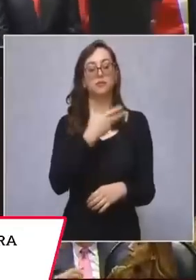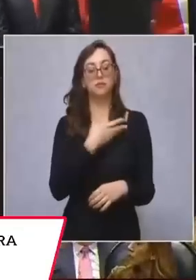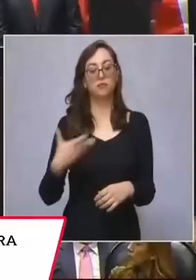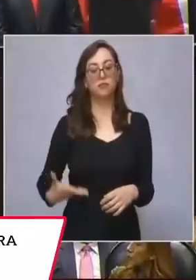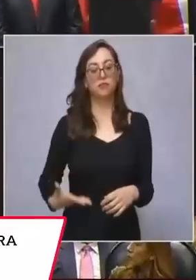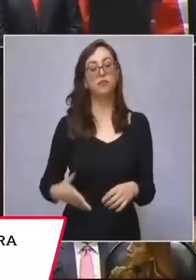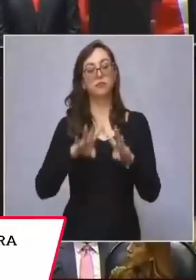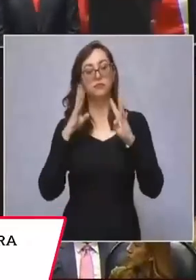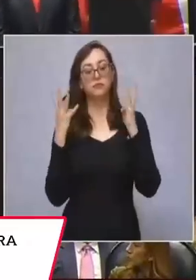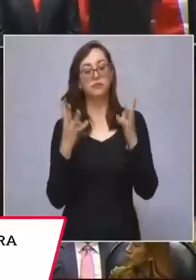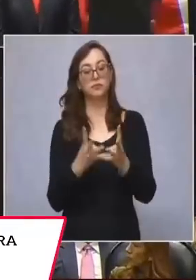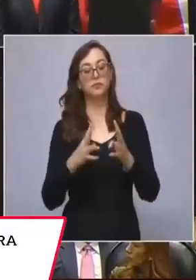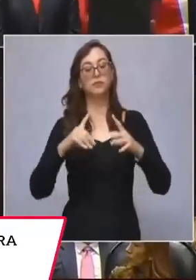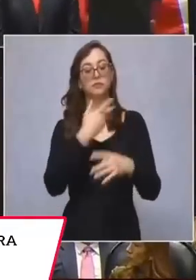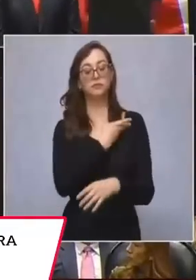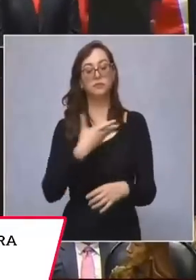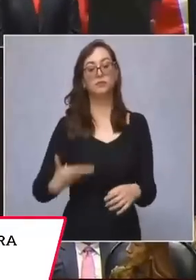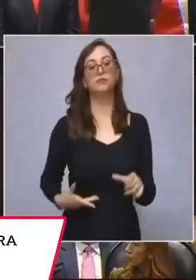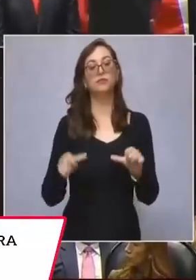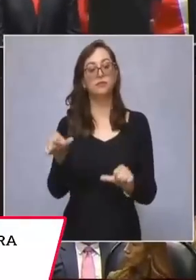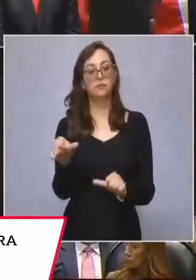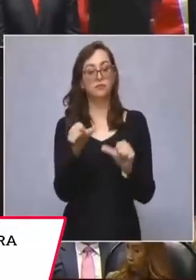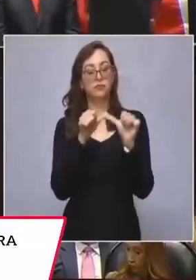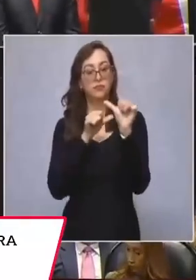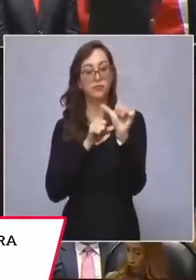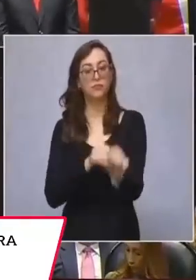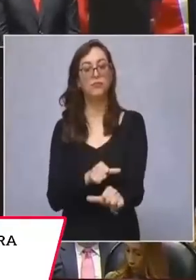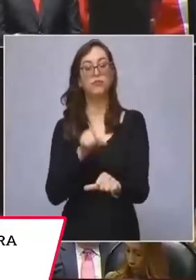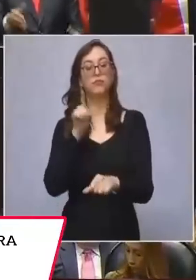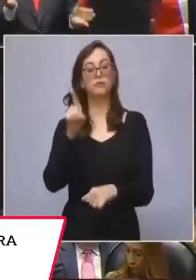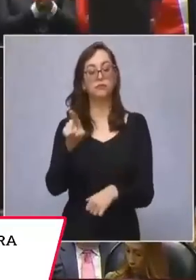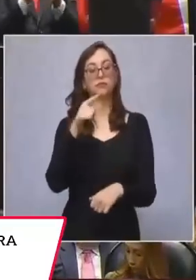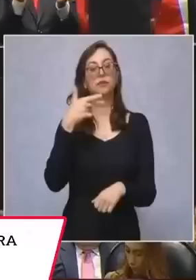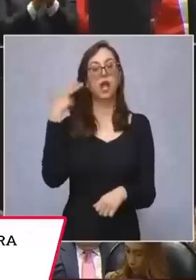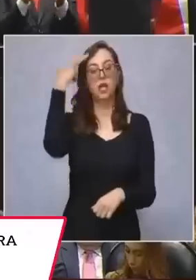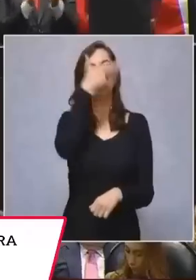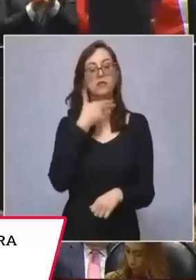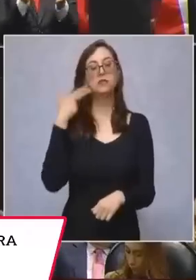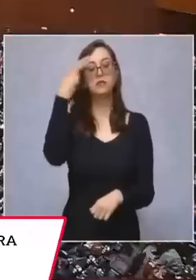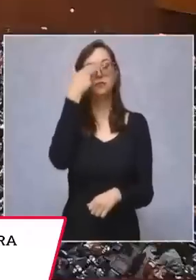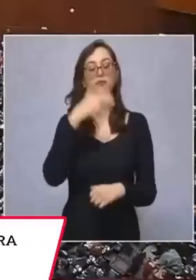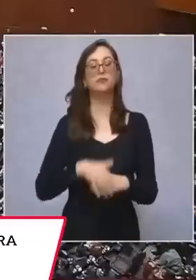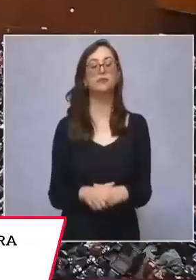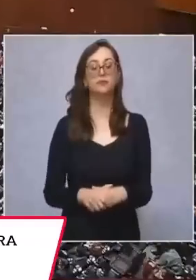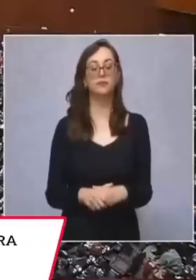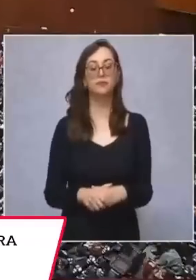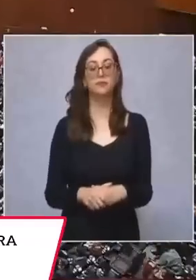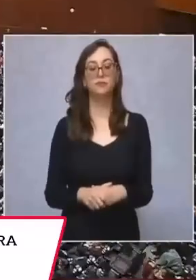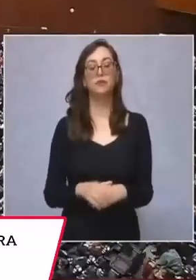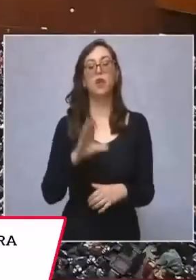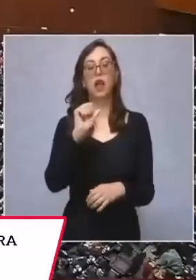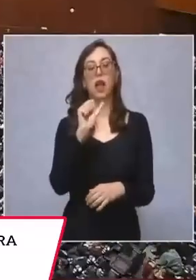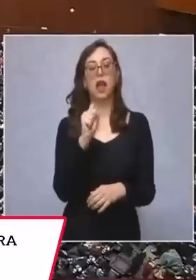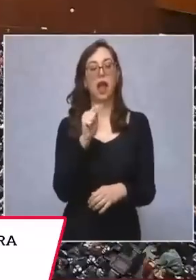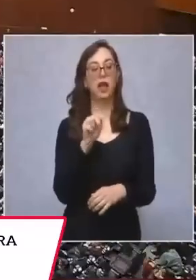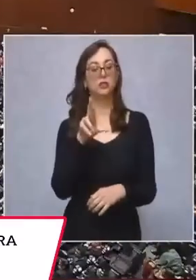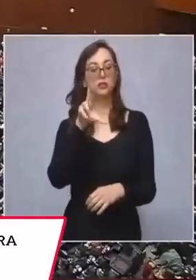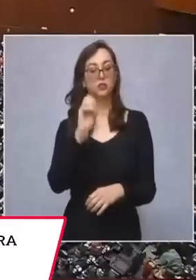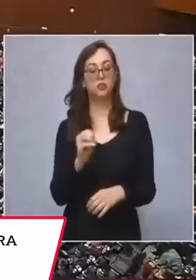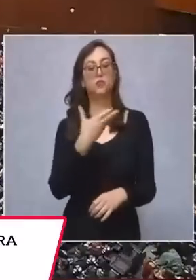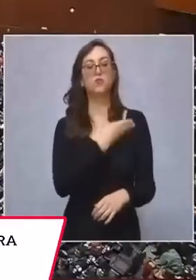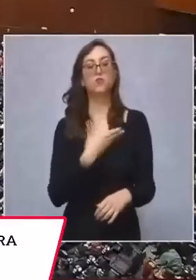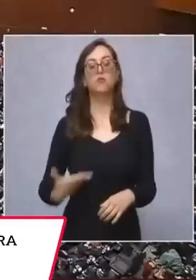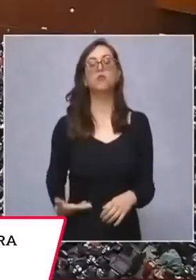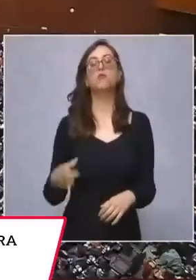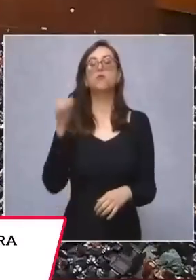y además la propia juventud es otro factor de vulnerabilidad. Entonces, desde lo conceptual ya